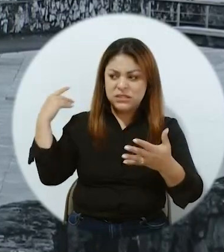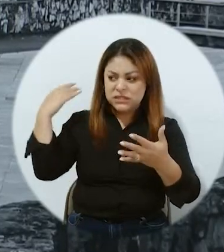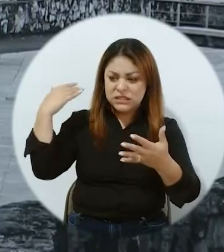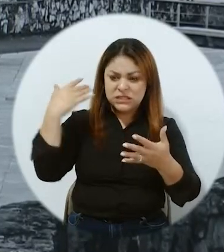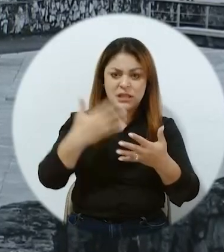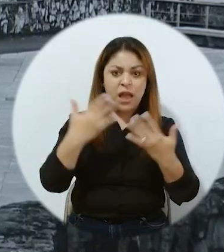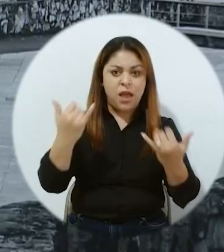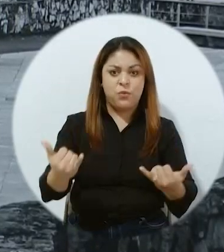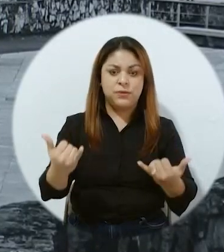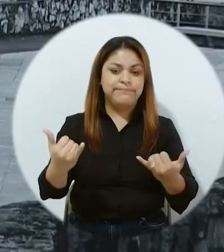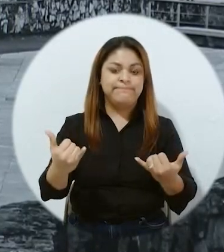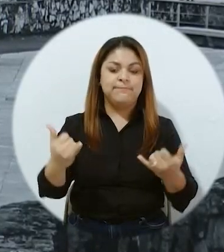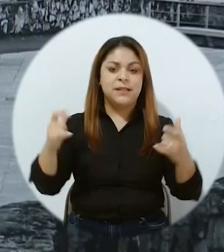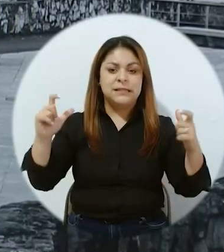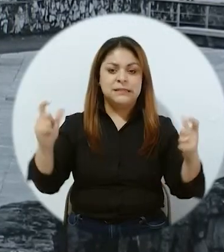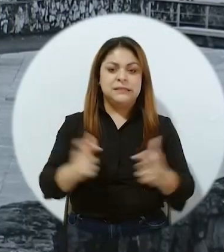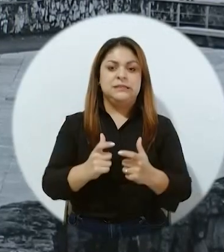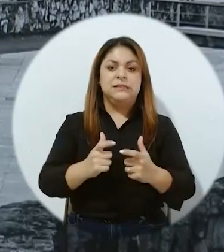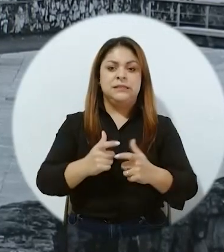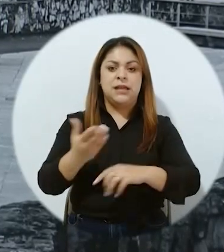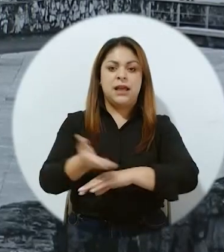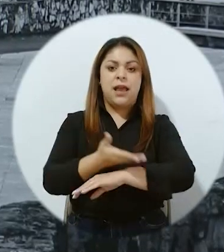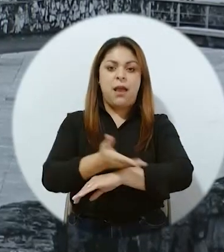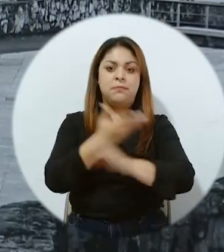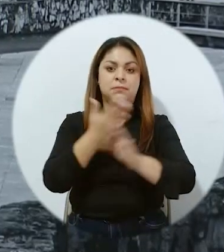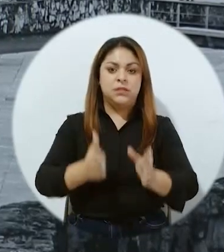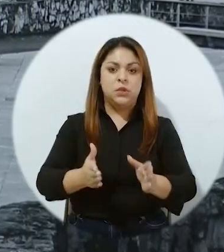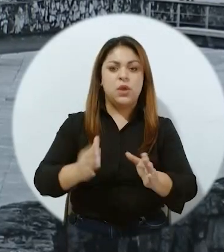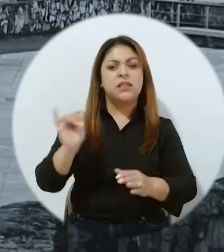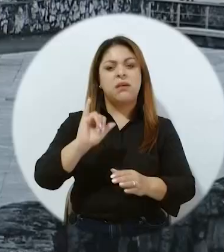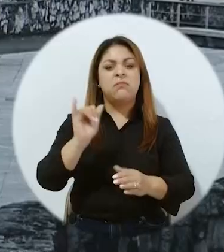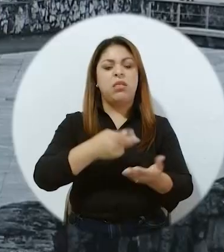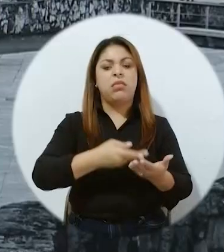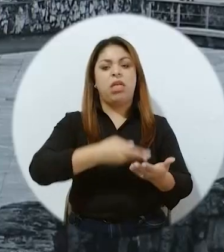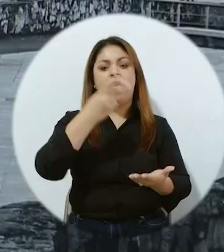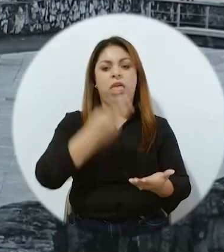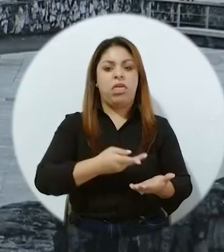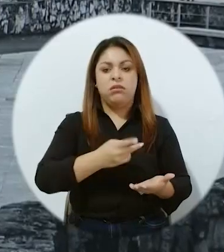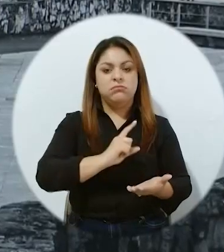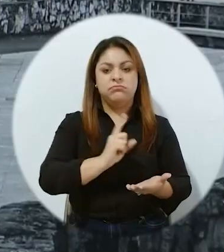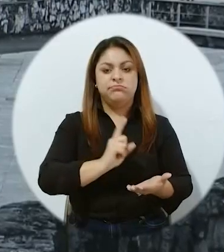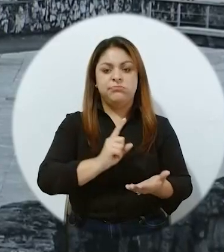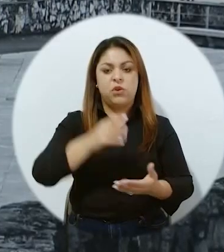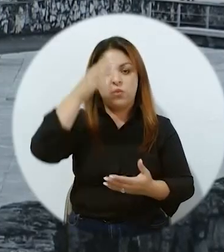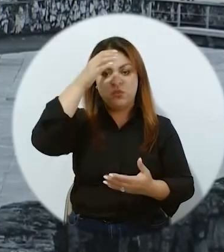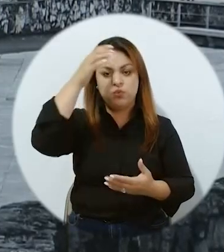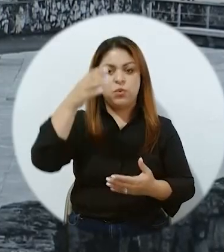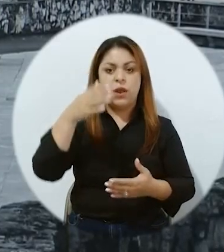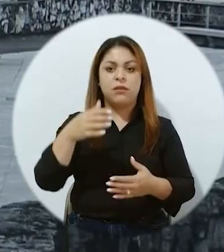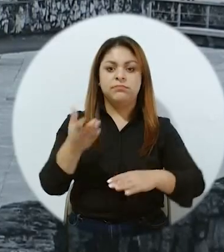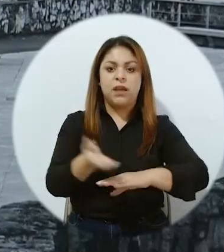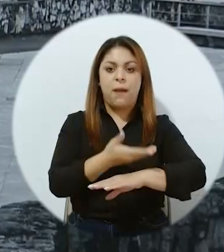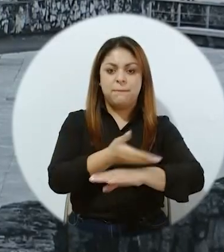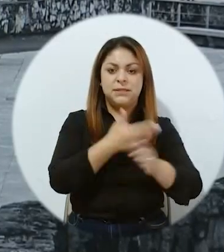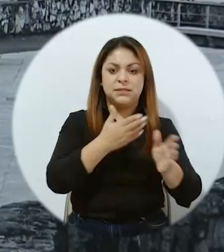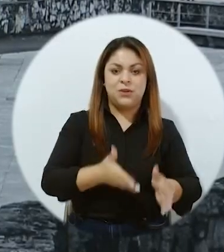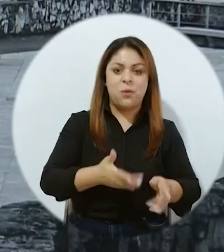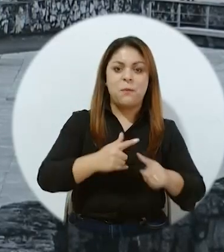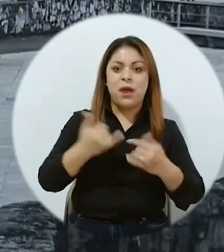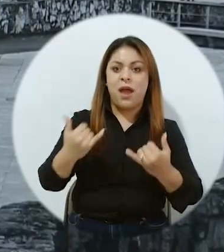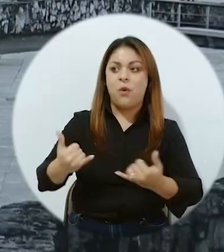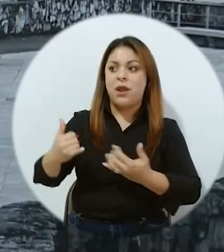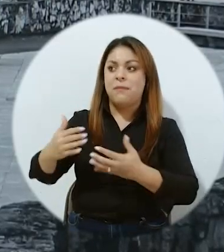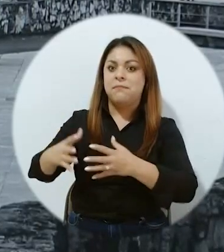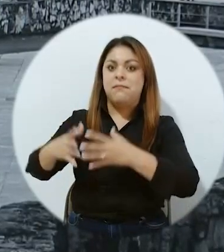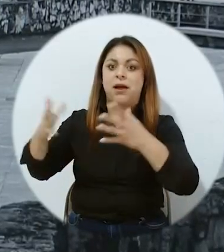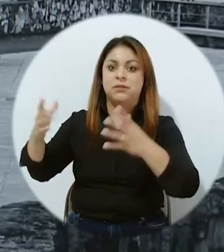enorme que además ha estado asociada a una desvalorización de la cultura campesina muy fuerte, junto con el crecimiento de la cultura urbana, los